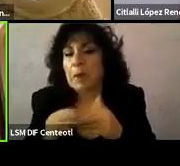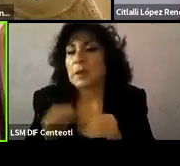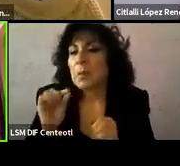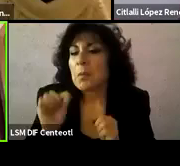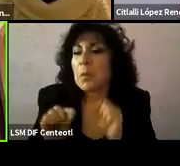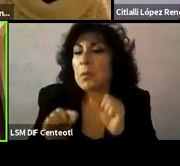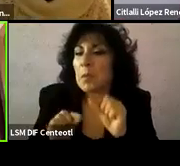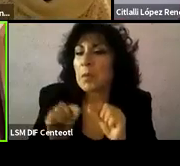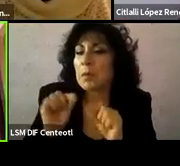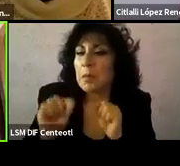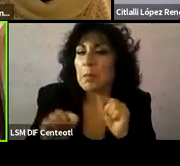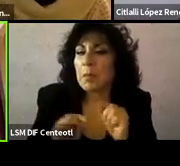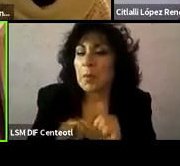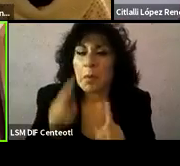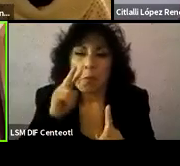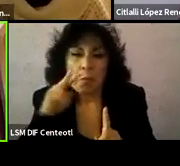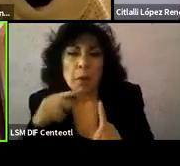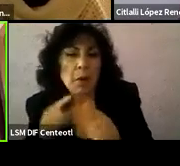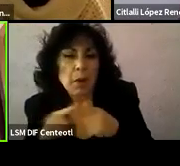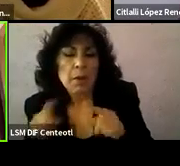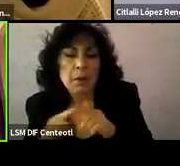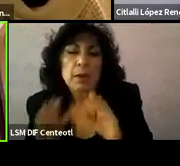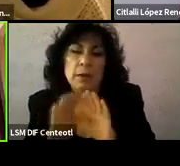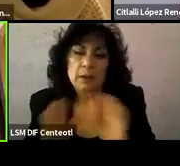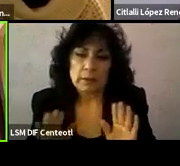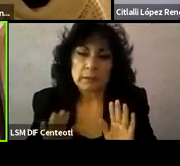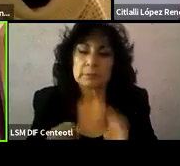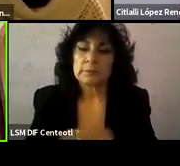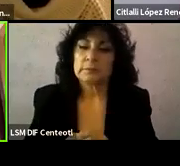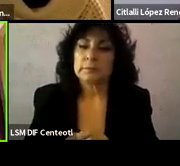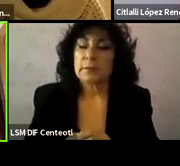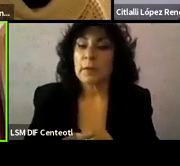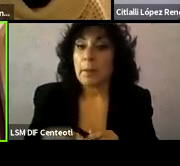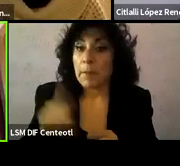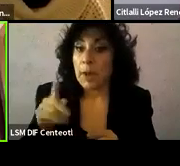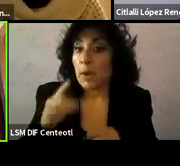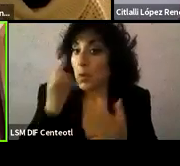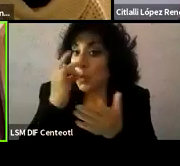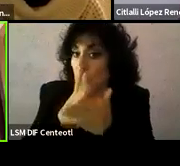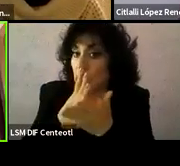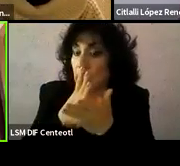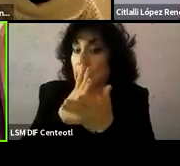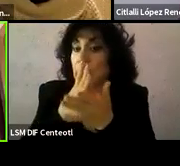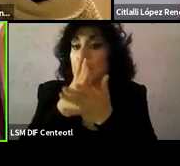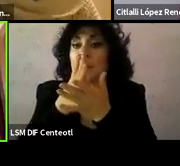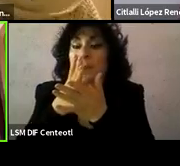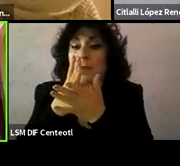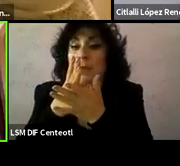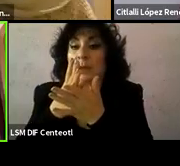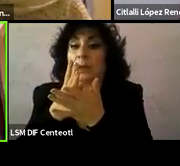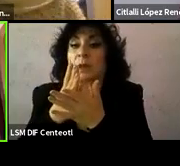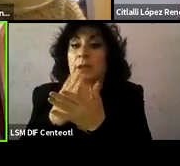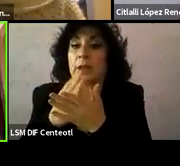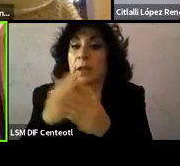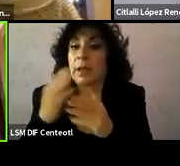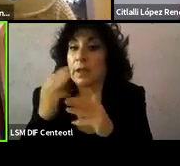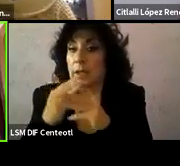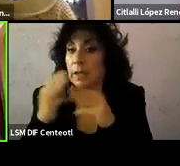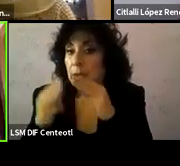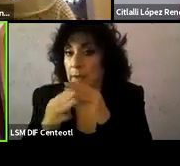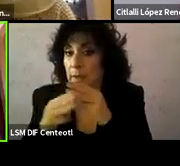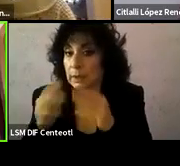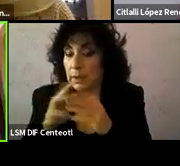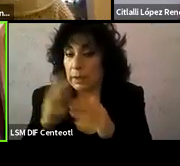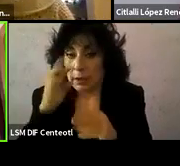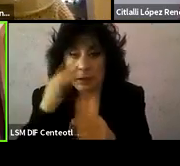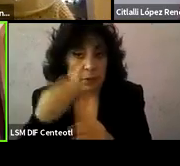por lo menos, eso es lo que nos... Pero no es nada más decir que ella tiene que hacer ahora responsable para que